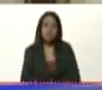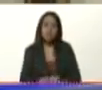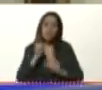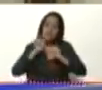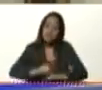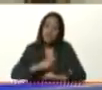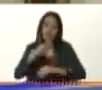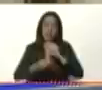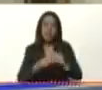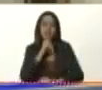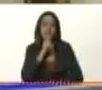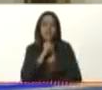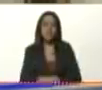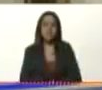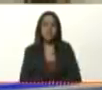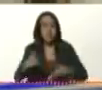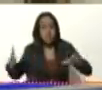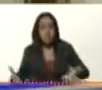será. Que